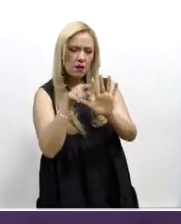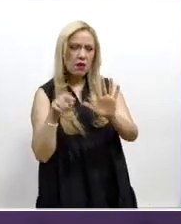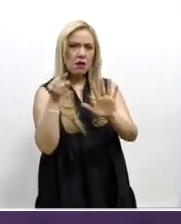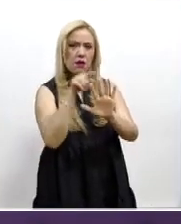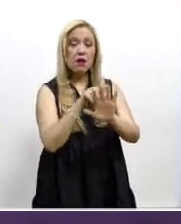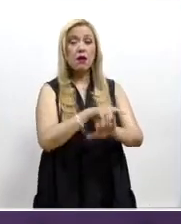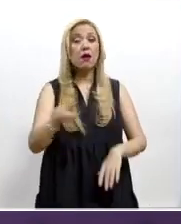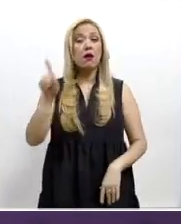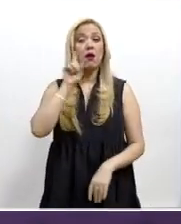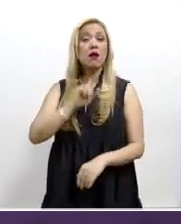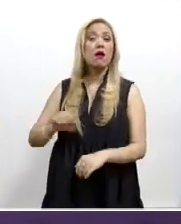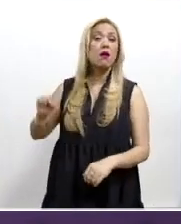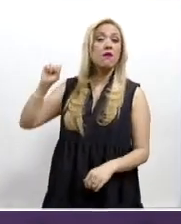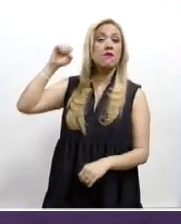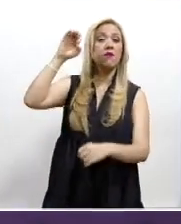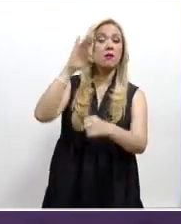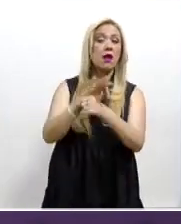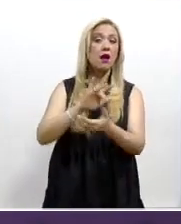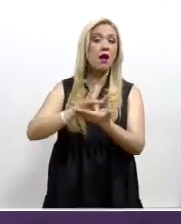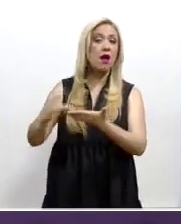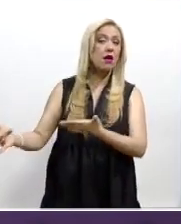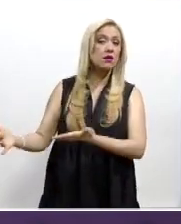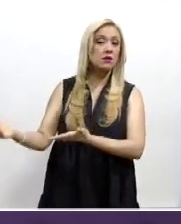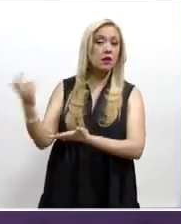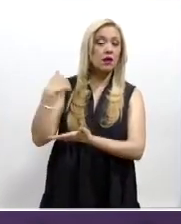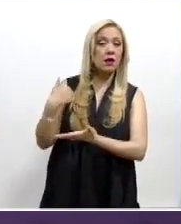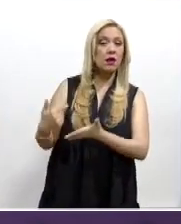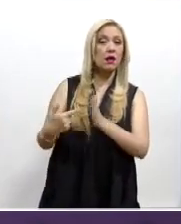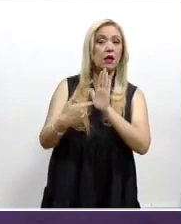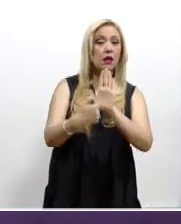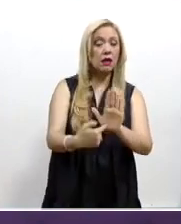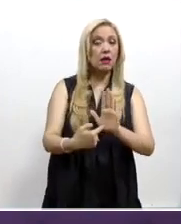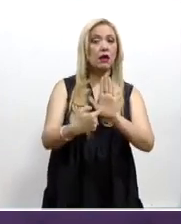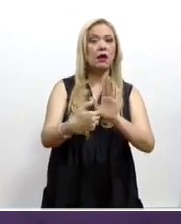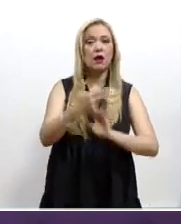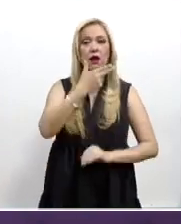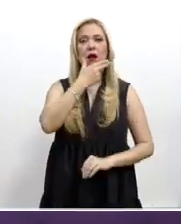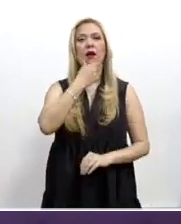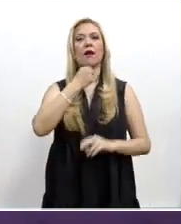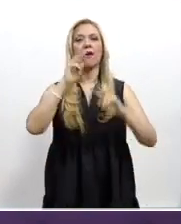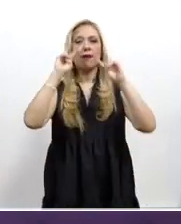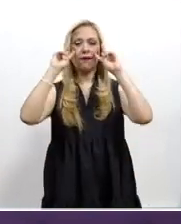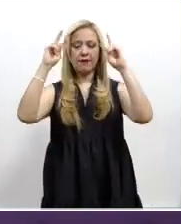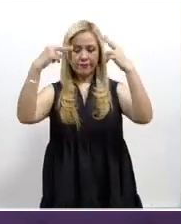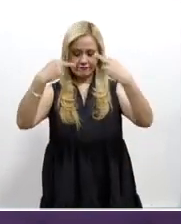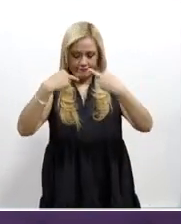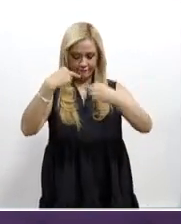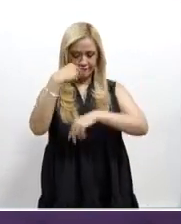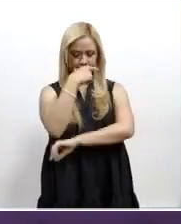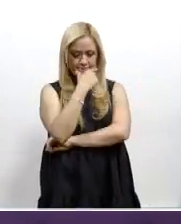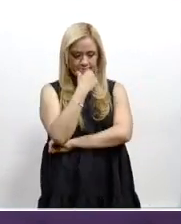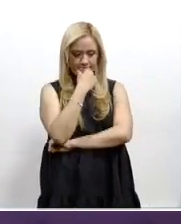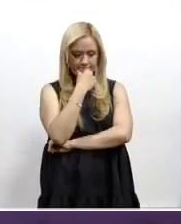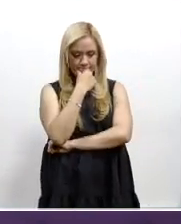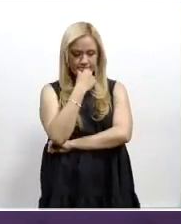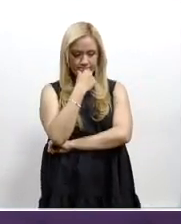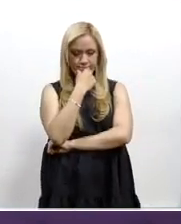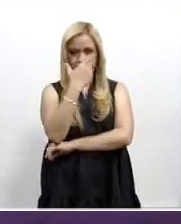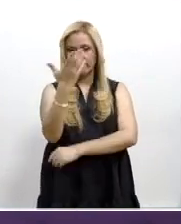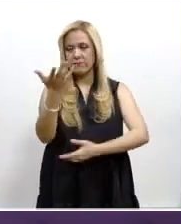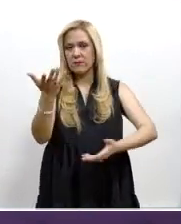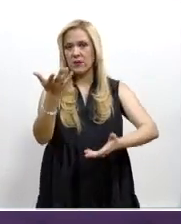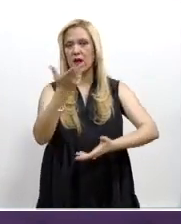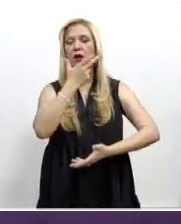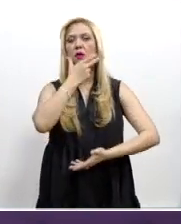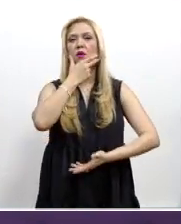colocado, esas claves que los hombres hemos retomado para investigarnos en nuestra construcción de una